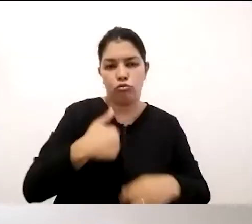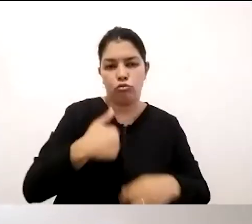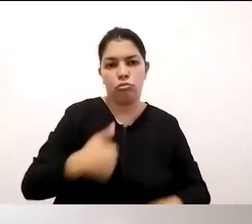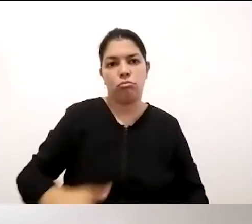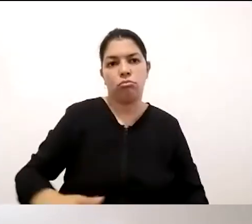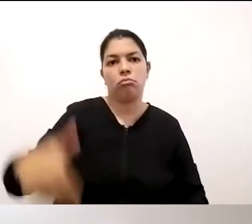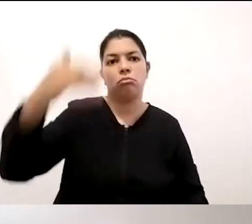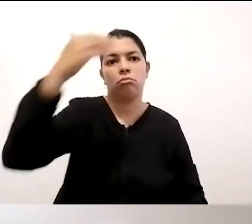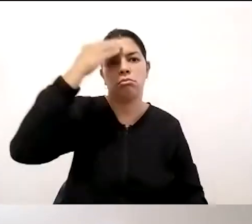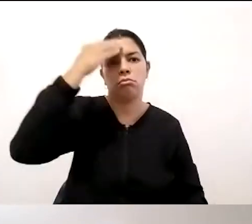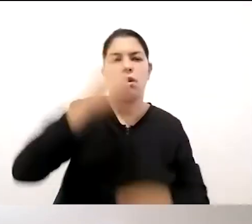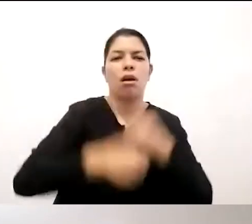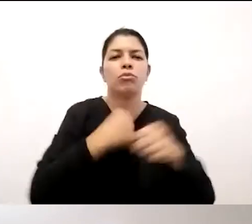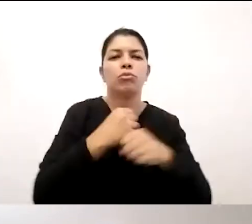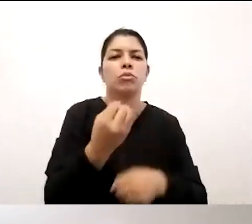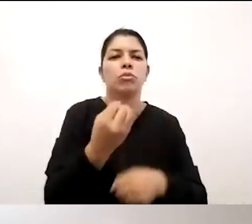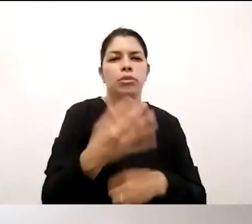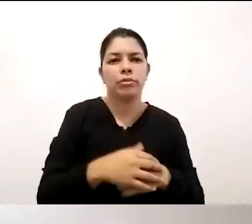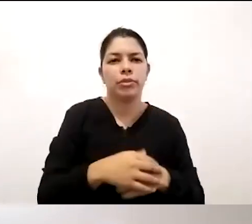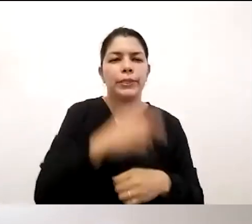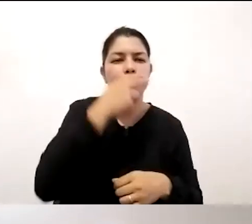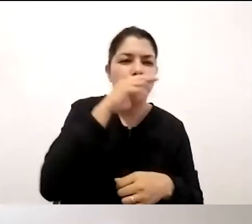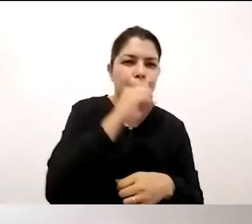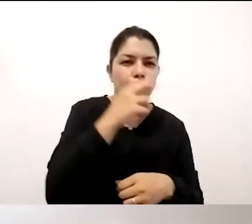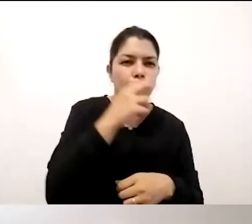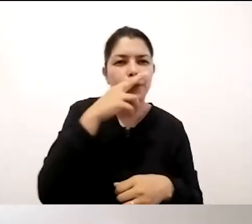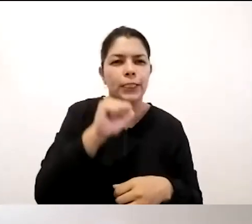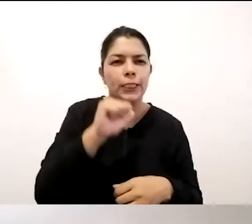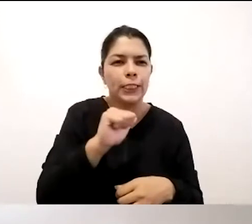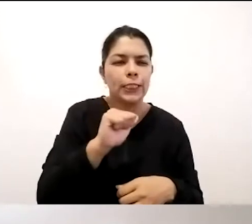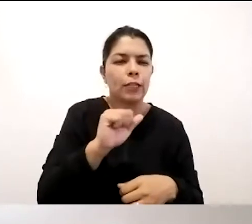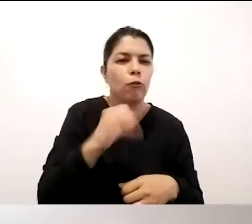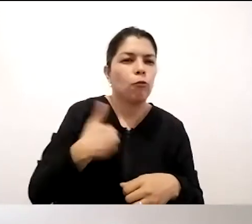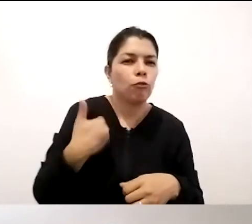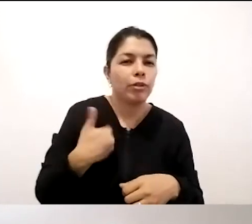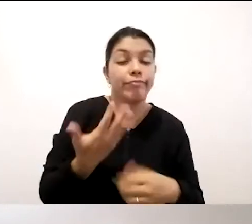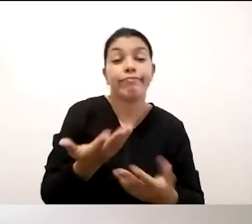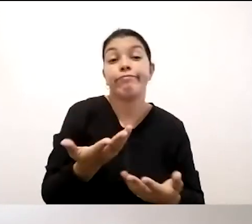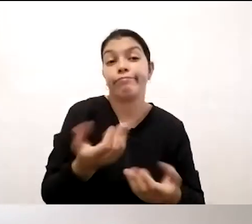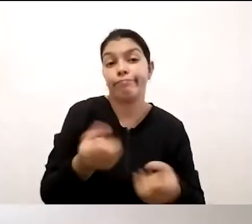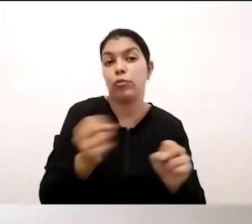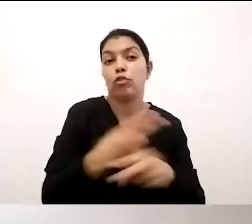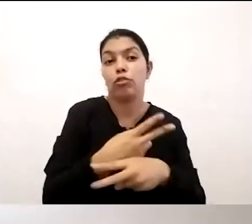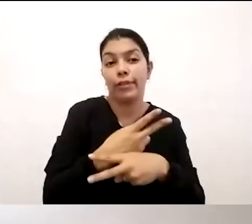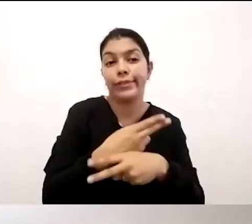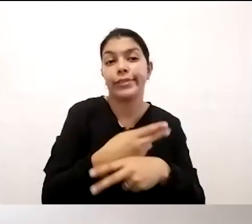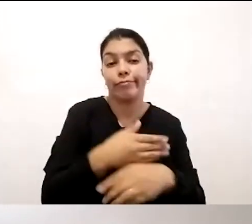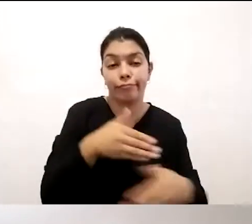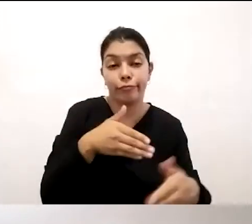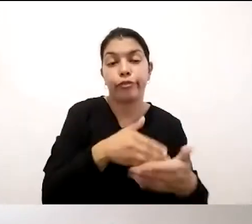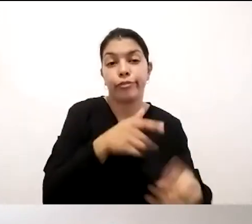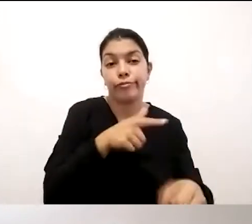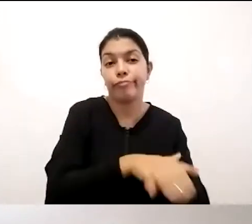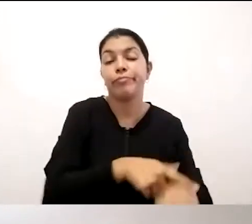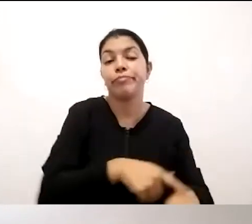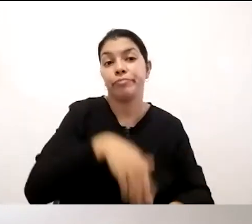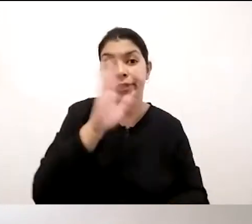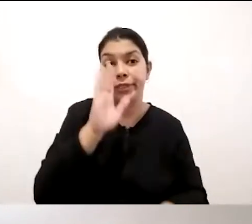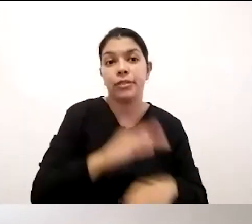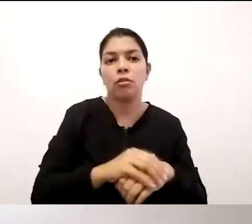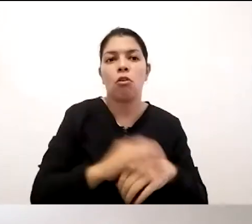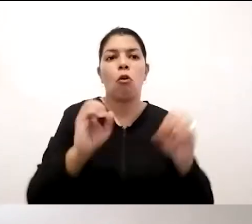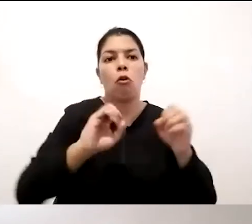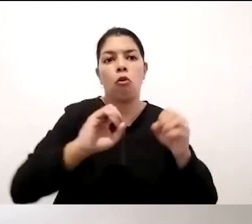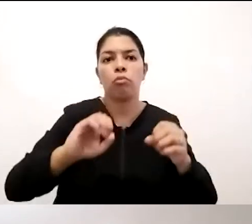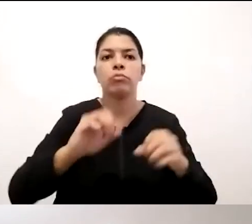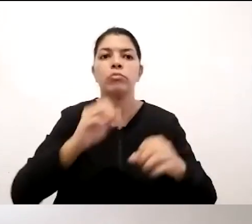niños, niñas y adolescentes la violencia se presenta con más frecuencia, o lo mismo en personas mayores, en adultos